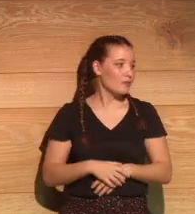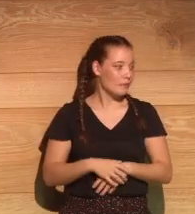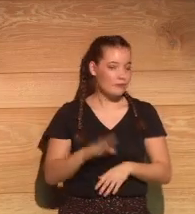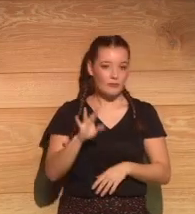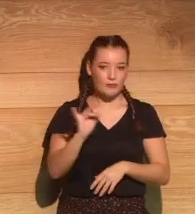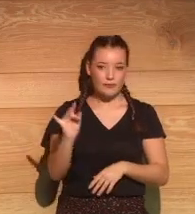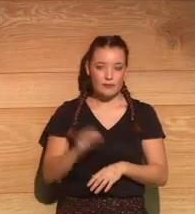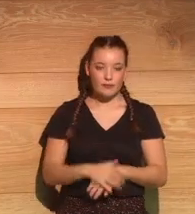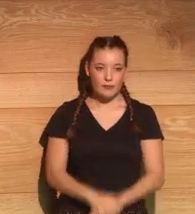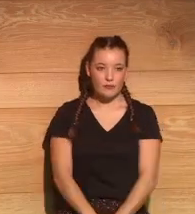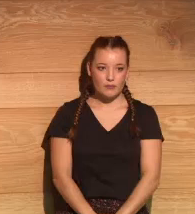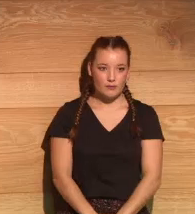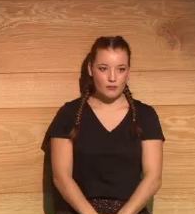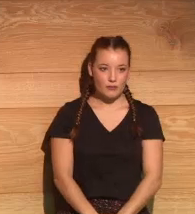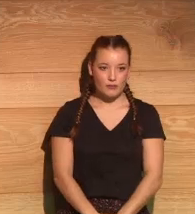aquí.